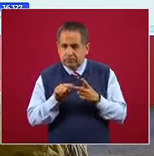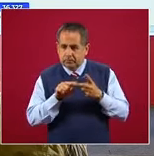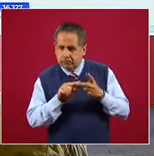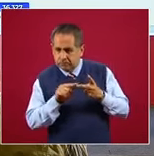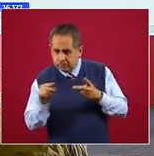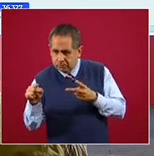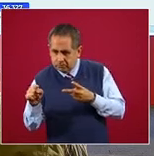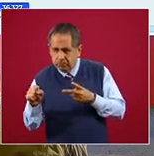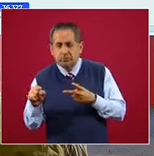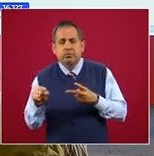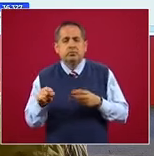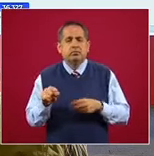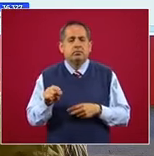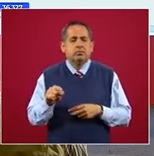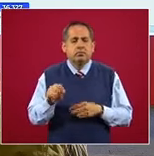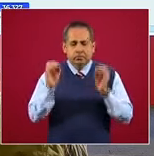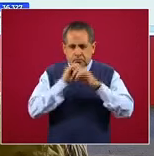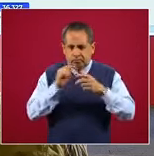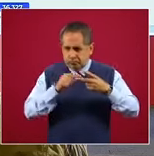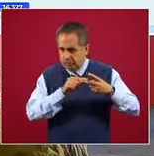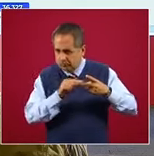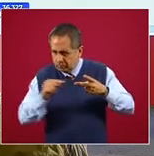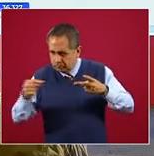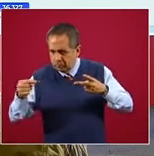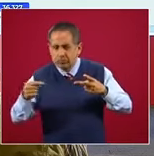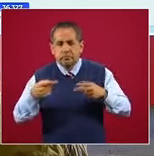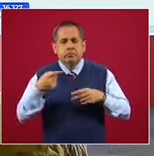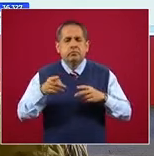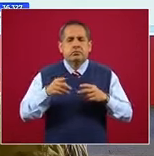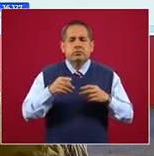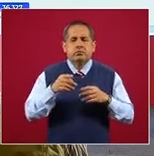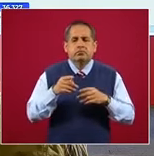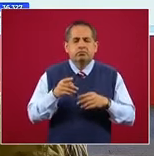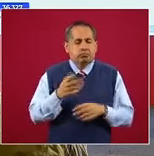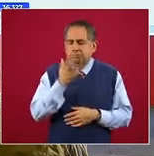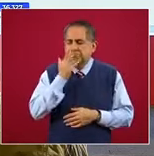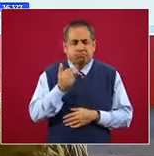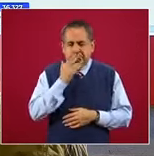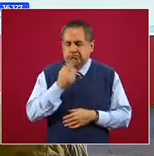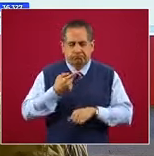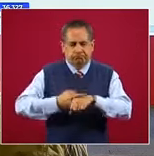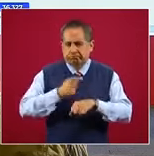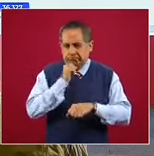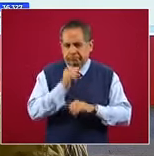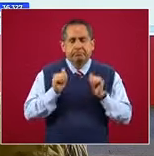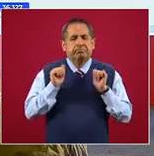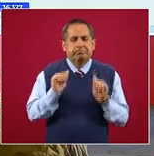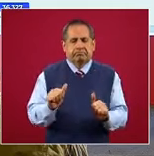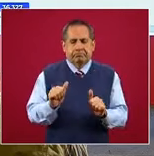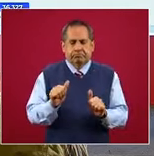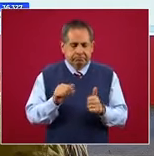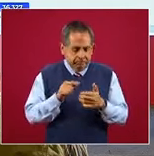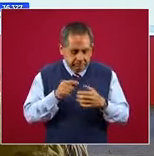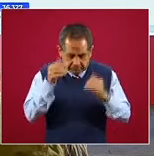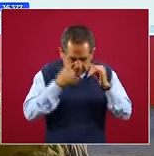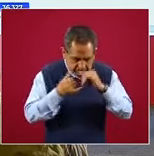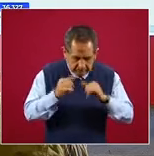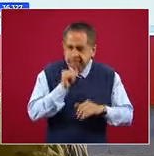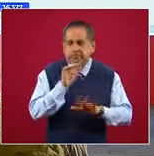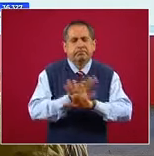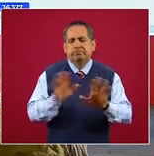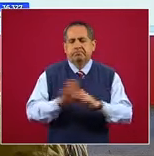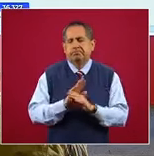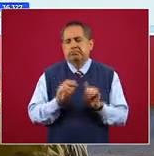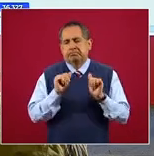lila oscuro, son los casos o las personas que han salido negativas, que han dado negativas a la prueba, y también entonces las